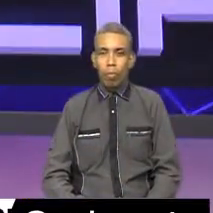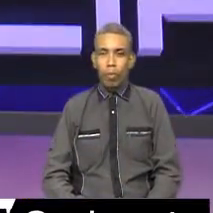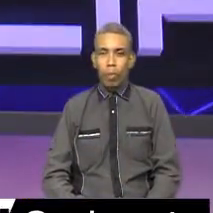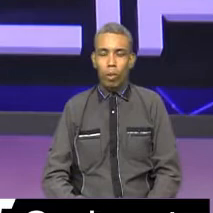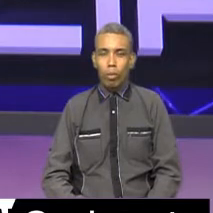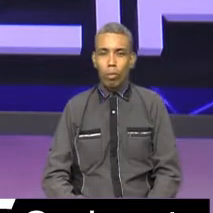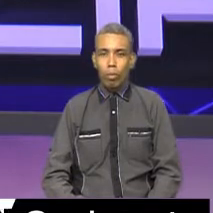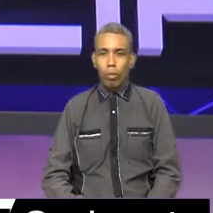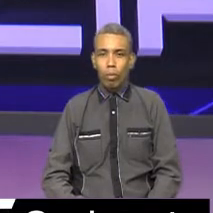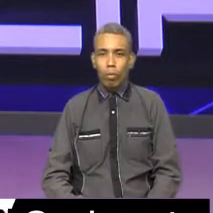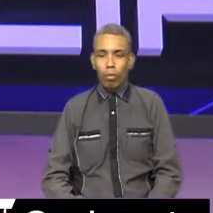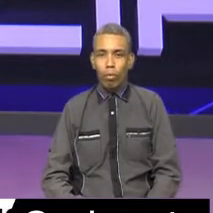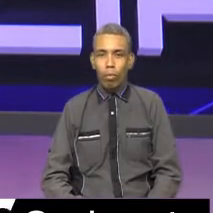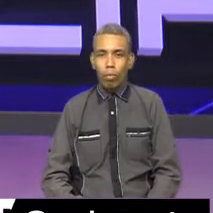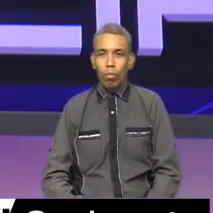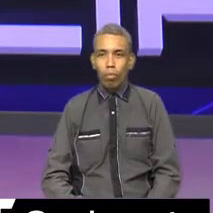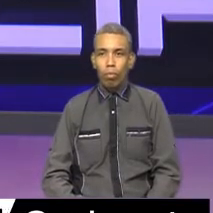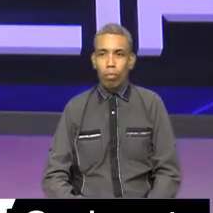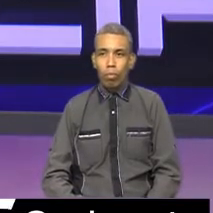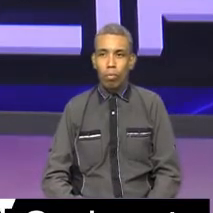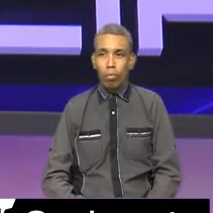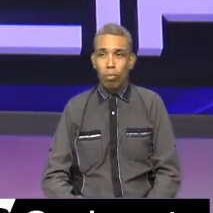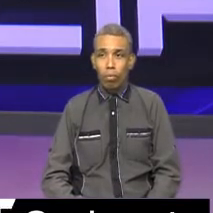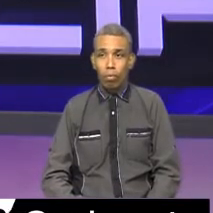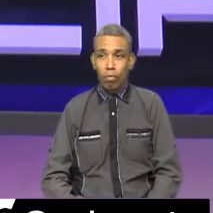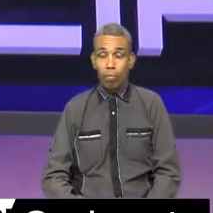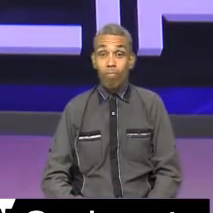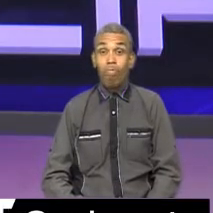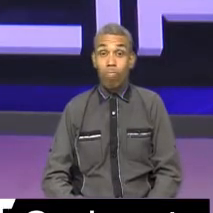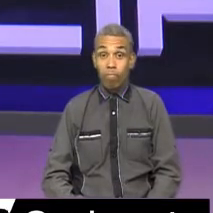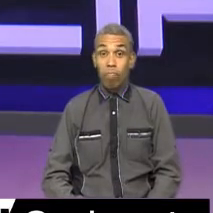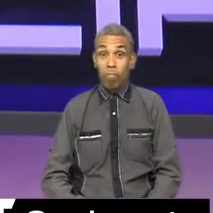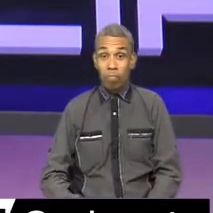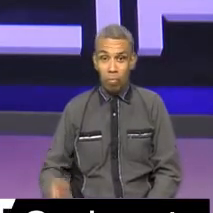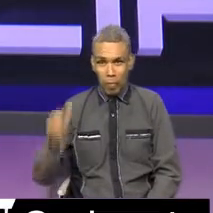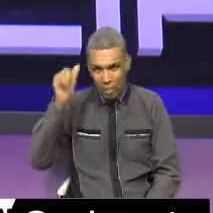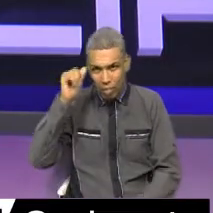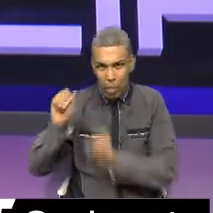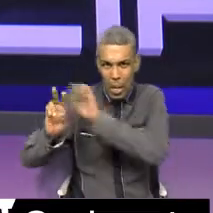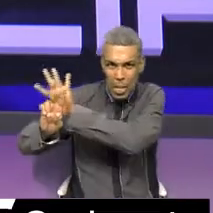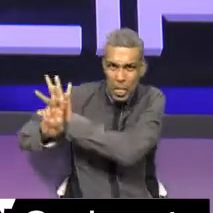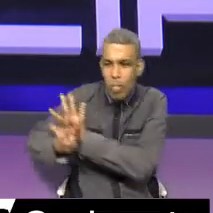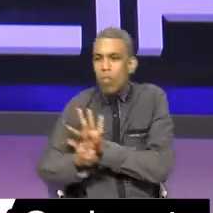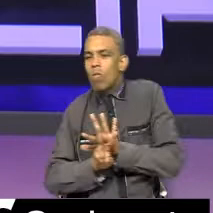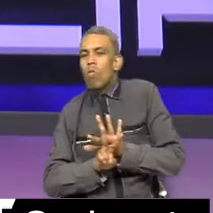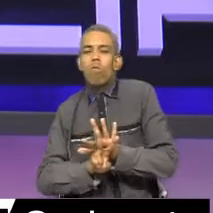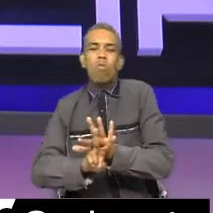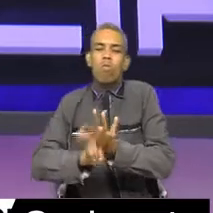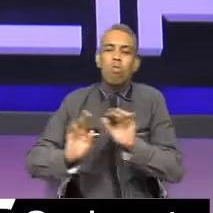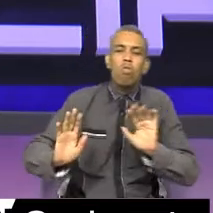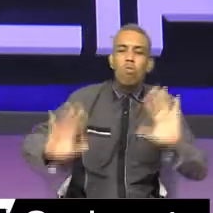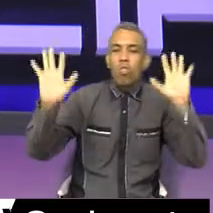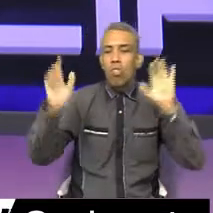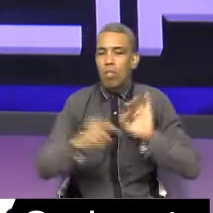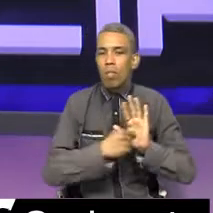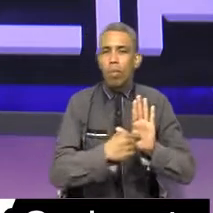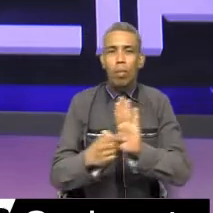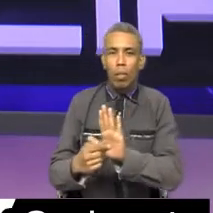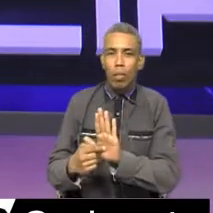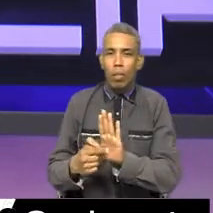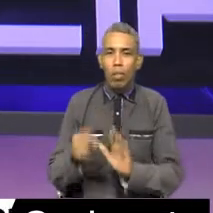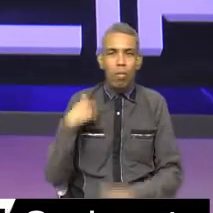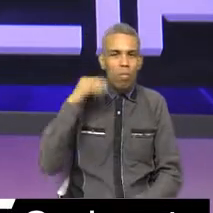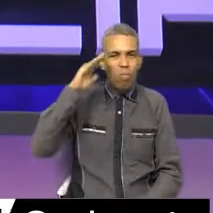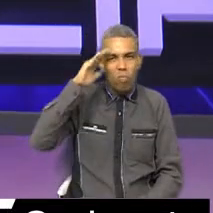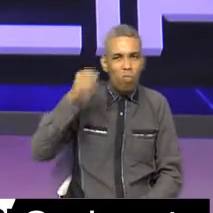Las autoridades se pronunciaron sobre este hecho que se presentó en Santa Rosa, donde la comunidad fue la encargada de retener a dos presuntos ladrones, quienes fueron